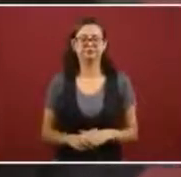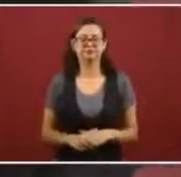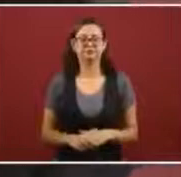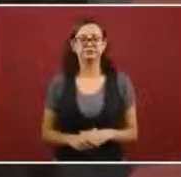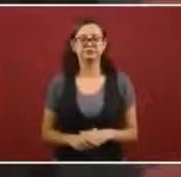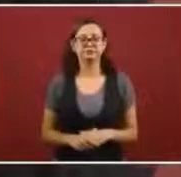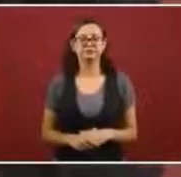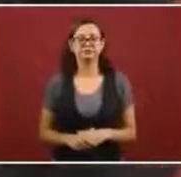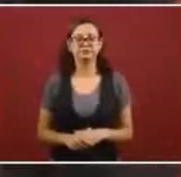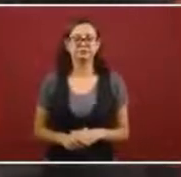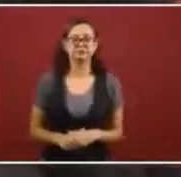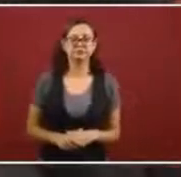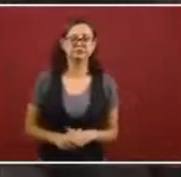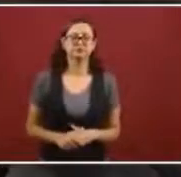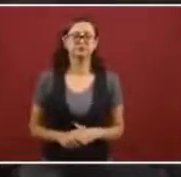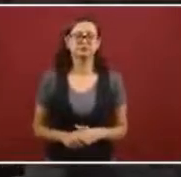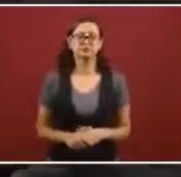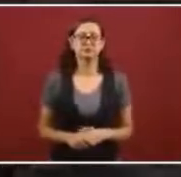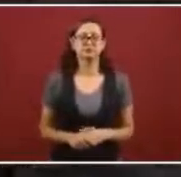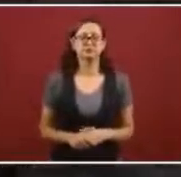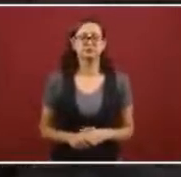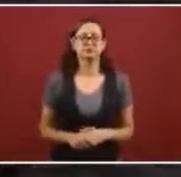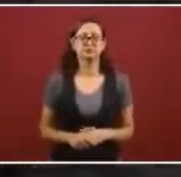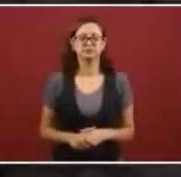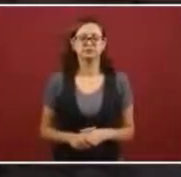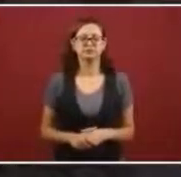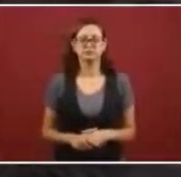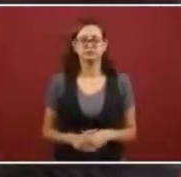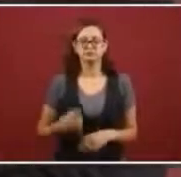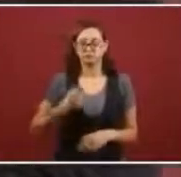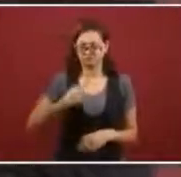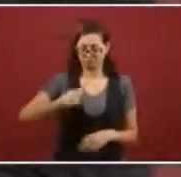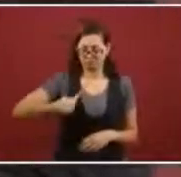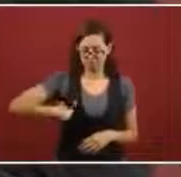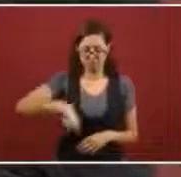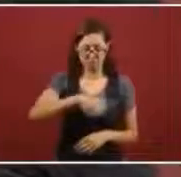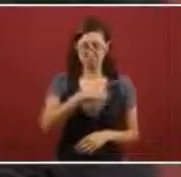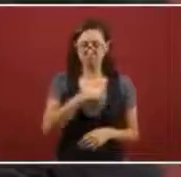Nosotros vamos a mantener